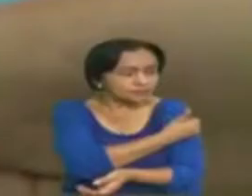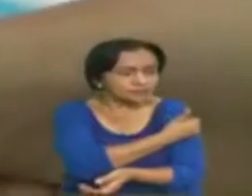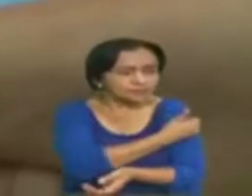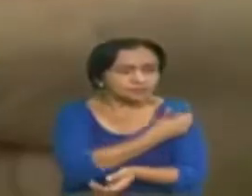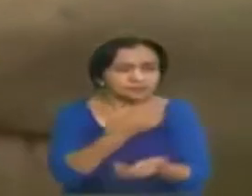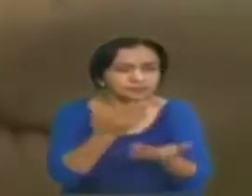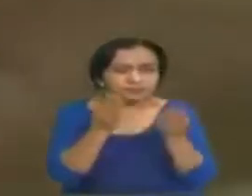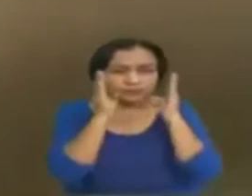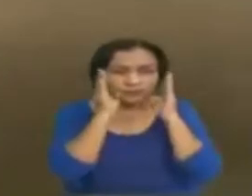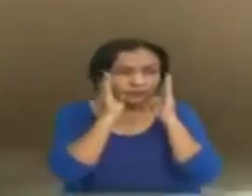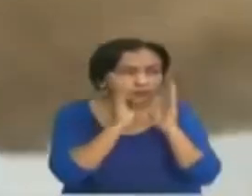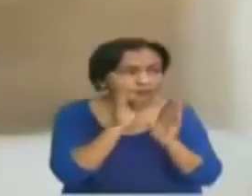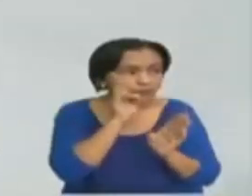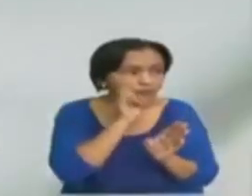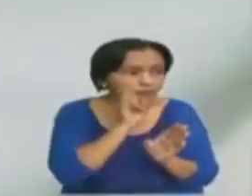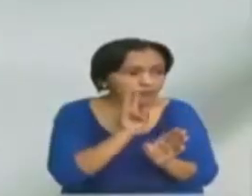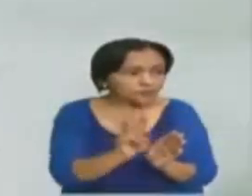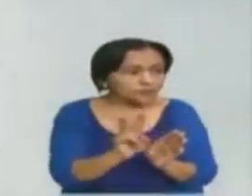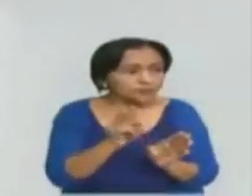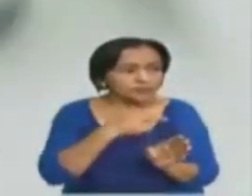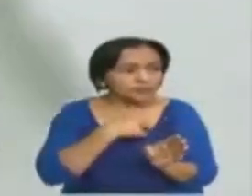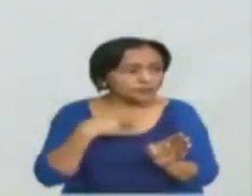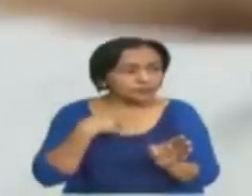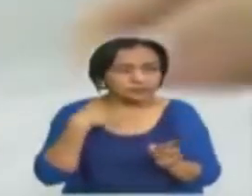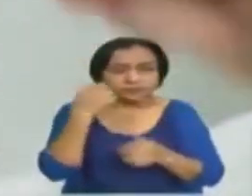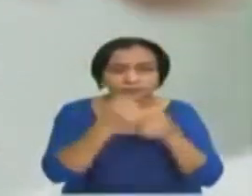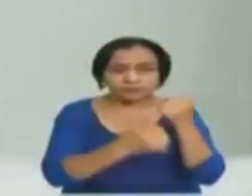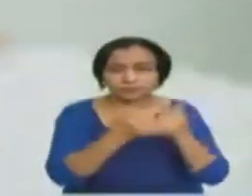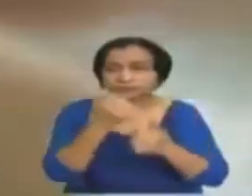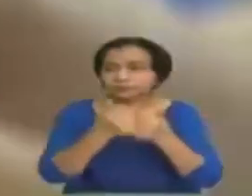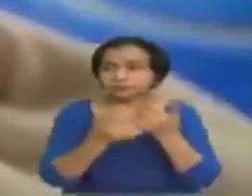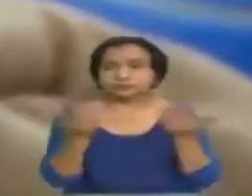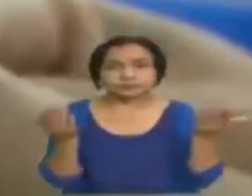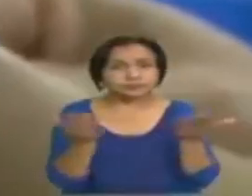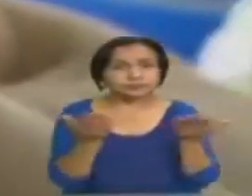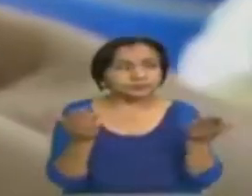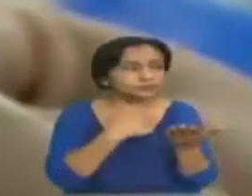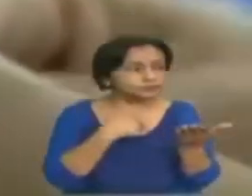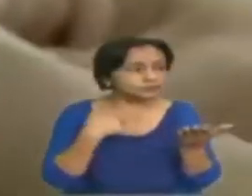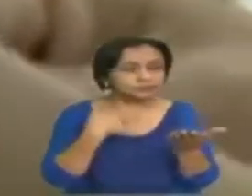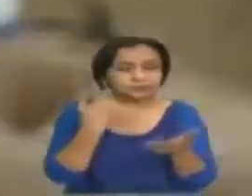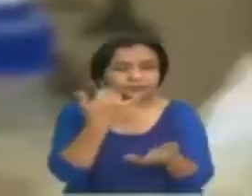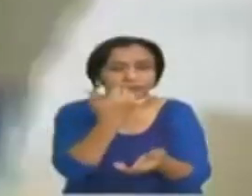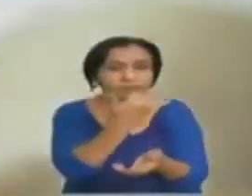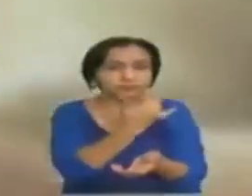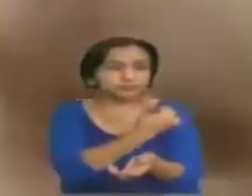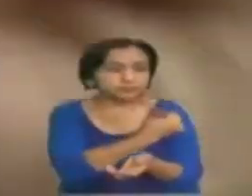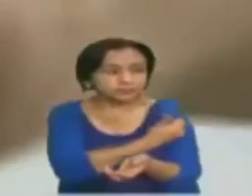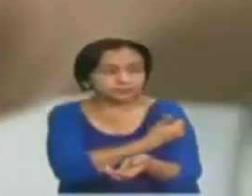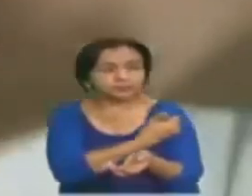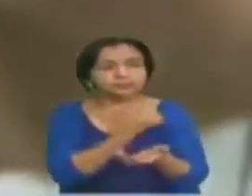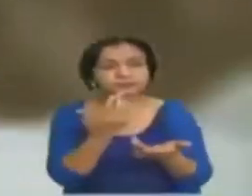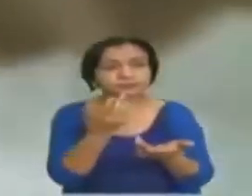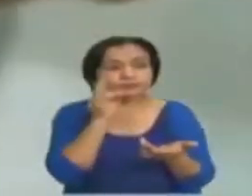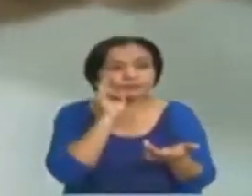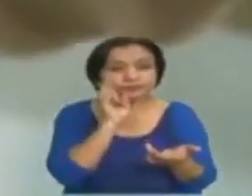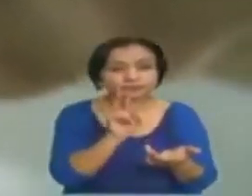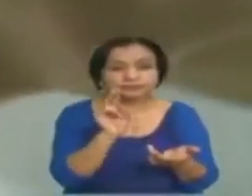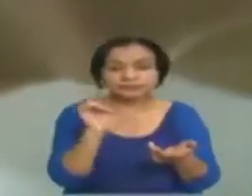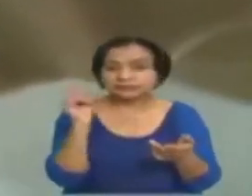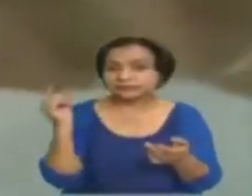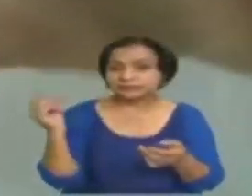Somoto, todo primera dosis, y a la UINA, Centro de Salud William